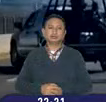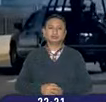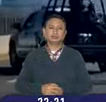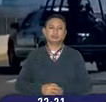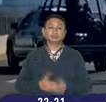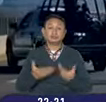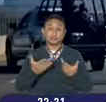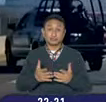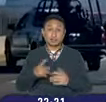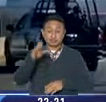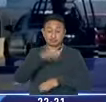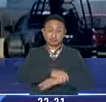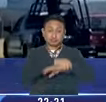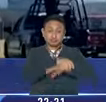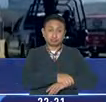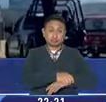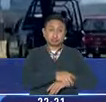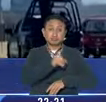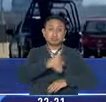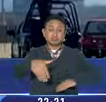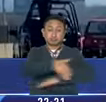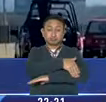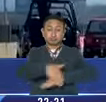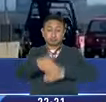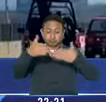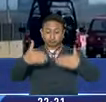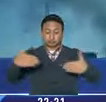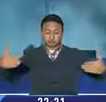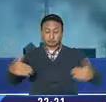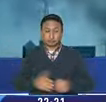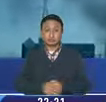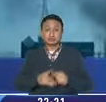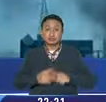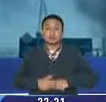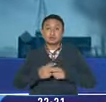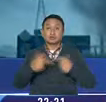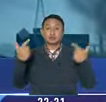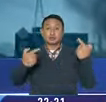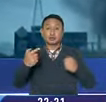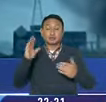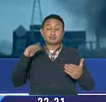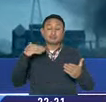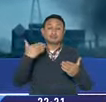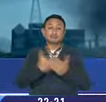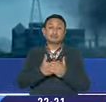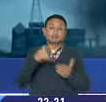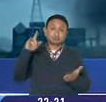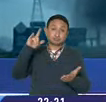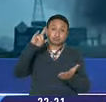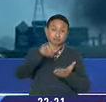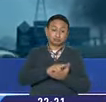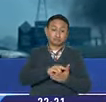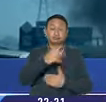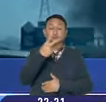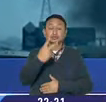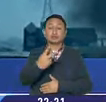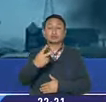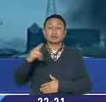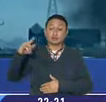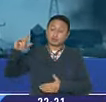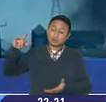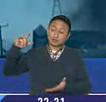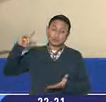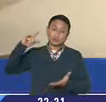Luego de la captura, decenas de vías fueron bloqueadas y es que el tiroteo se extendió hasta el aeropuerto de Culiacán, donde 2 aviones de la Fuerza Aérea